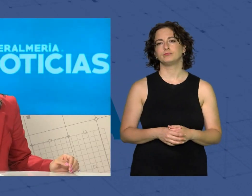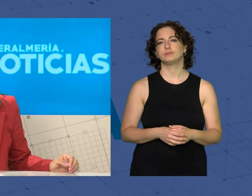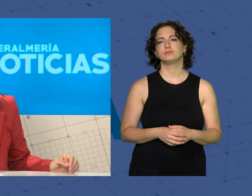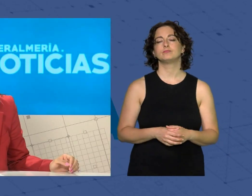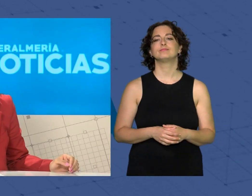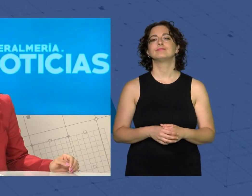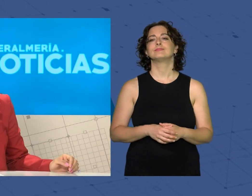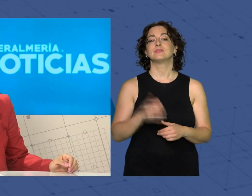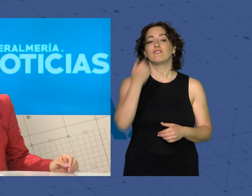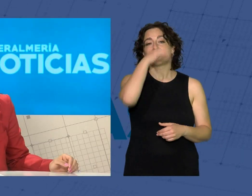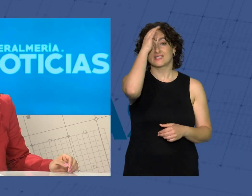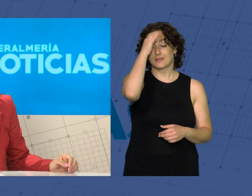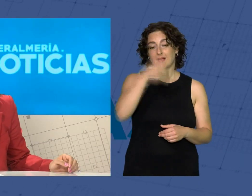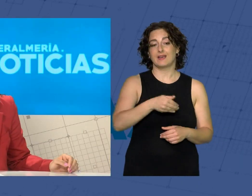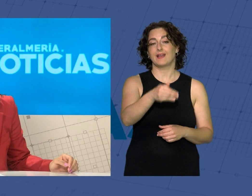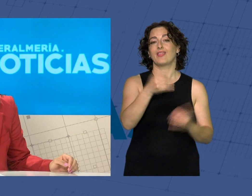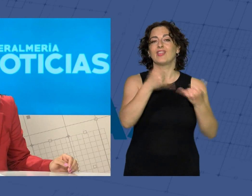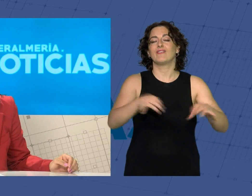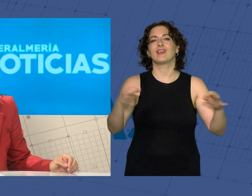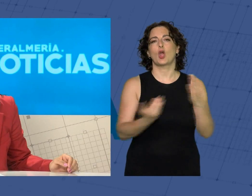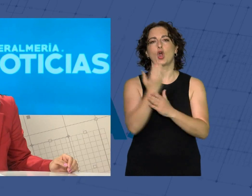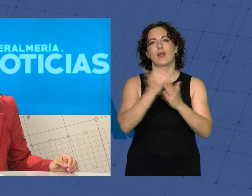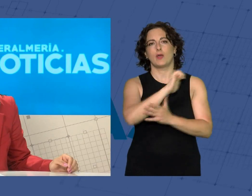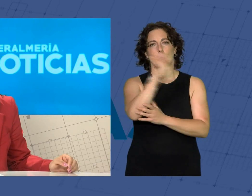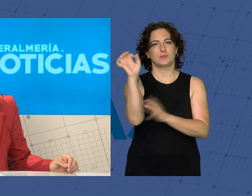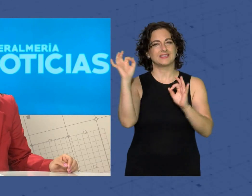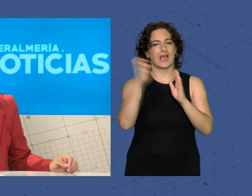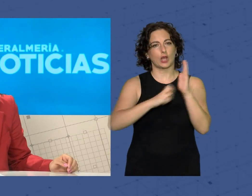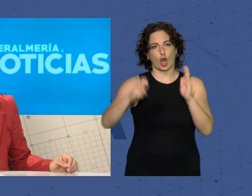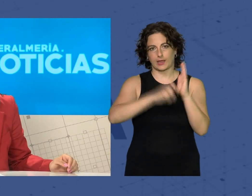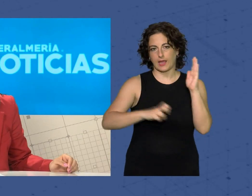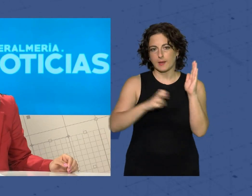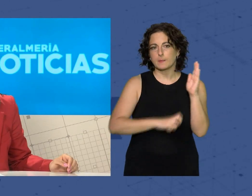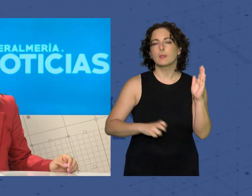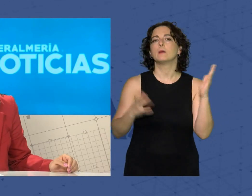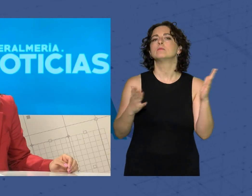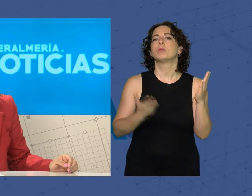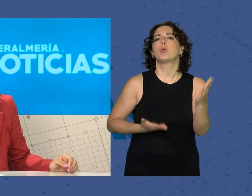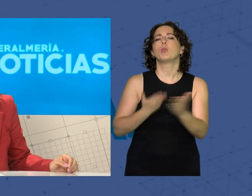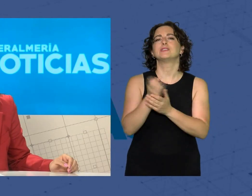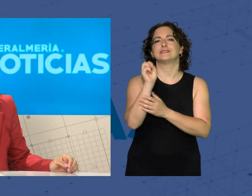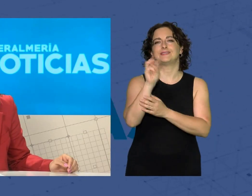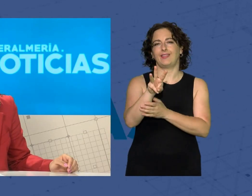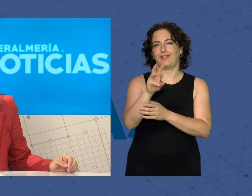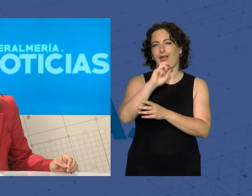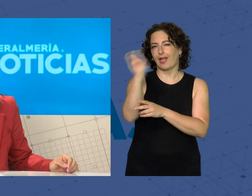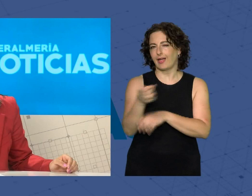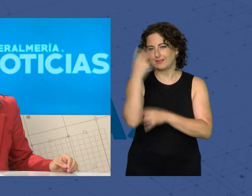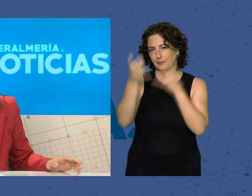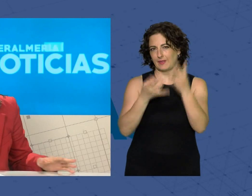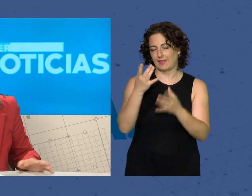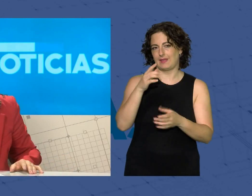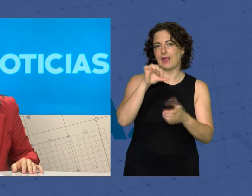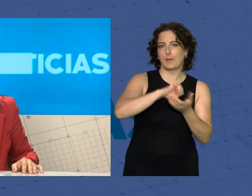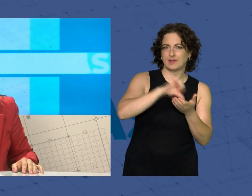Durante este fin de semana se celebran las Jornadas Europeas de la Arqueología que proponen hasta 13 actividades distintas en la capital